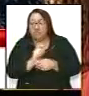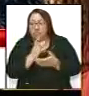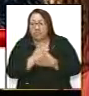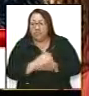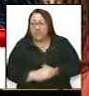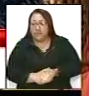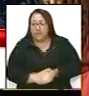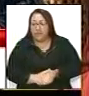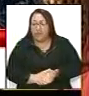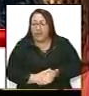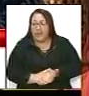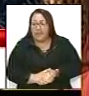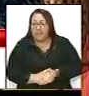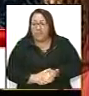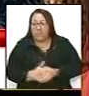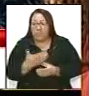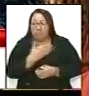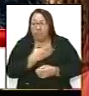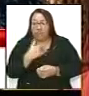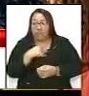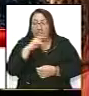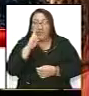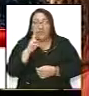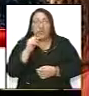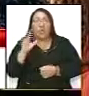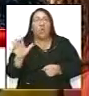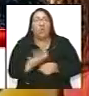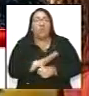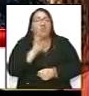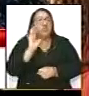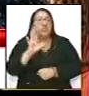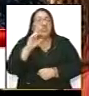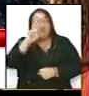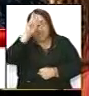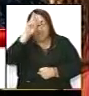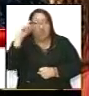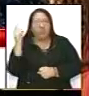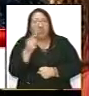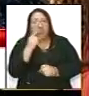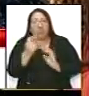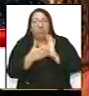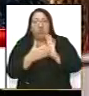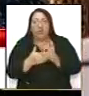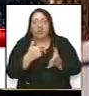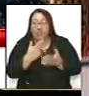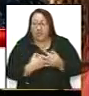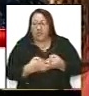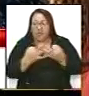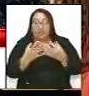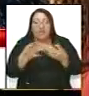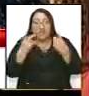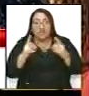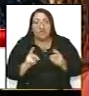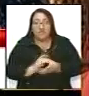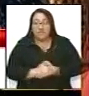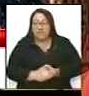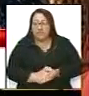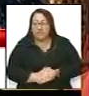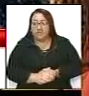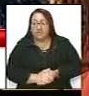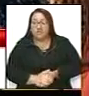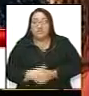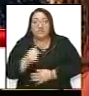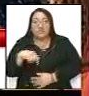educación. Presidente de la República, ocúpese del país, demuéstrenos decisiones, por lo menos que en